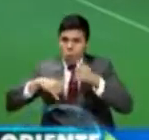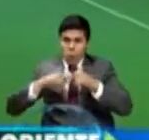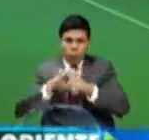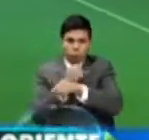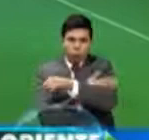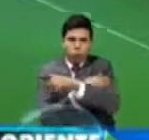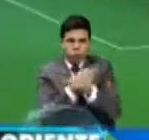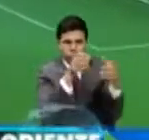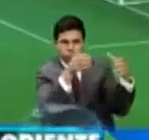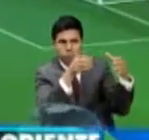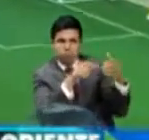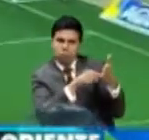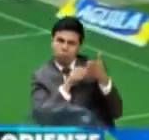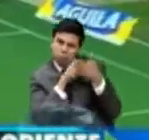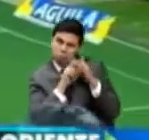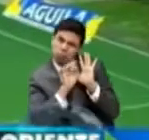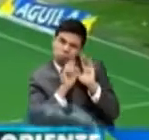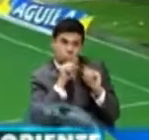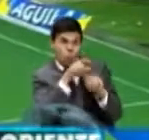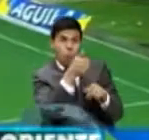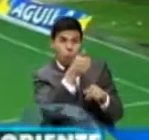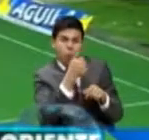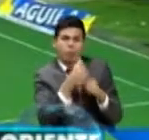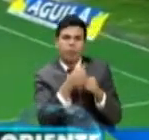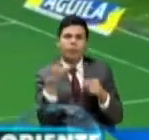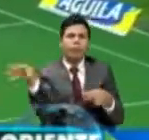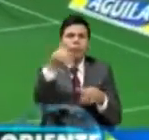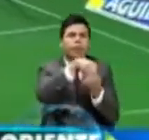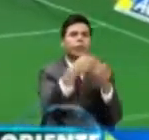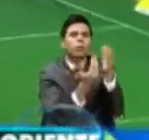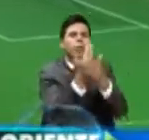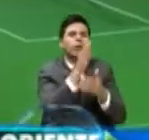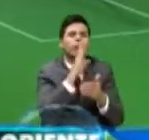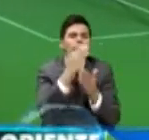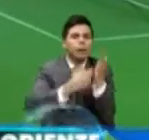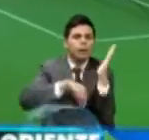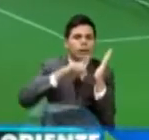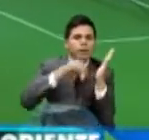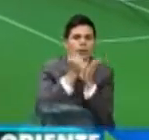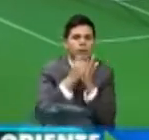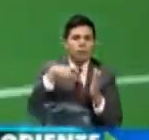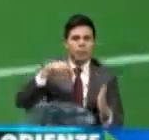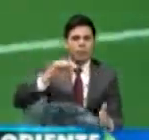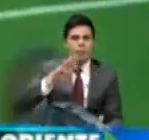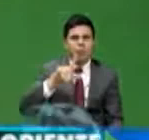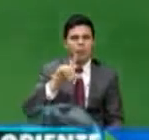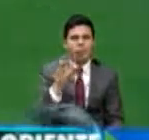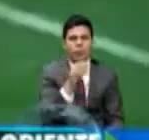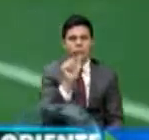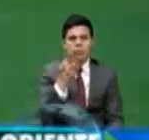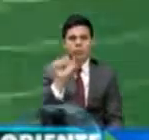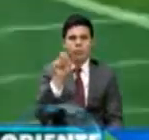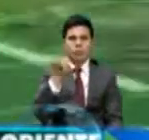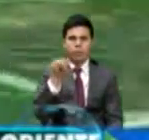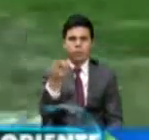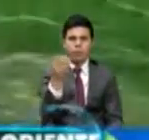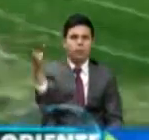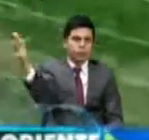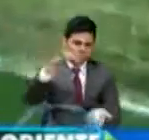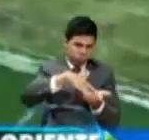demeritar que Bucaramanga ganó bien. Como novedad del Atlético Bucaramanga también está la contratación de Paulo César Arango, quien ya llegó a la ciudad, y